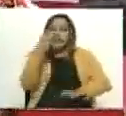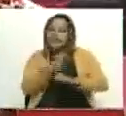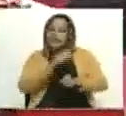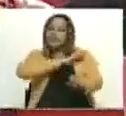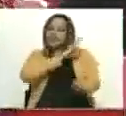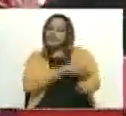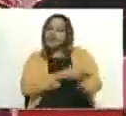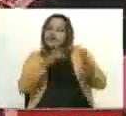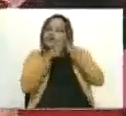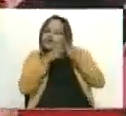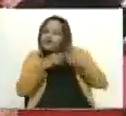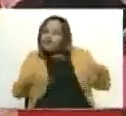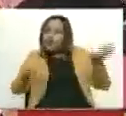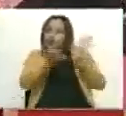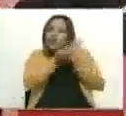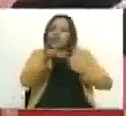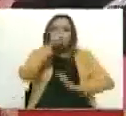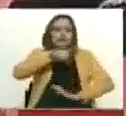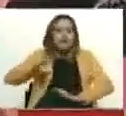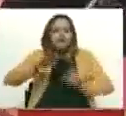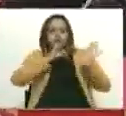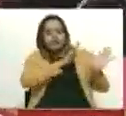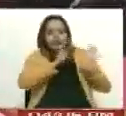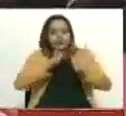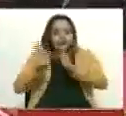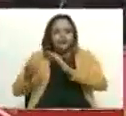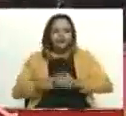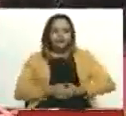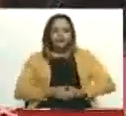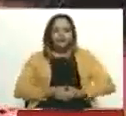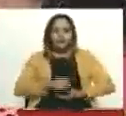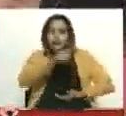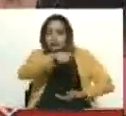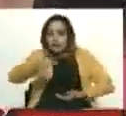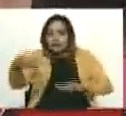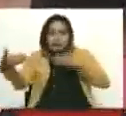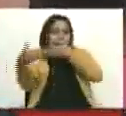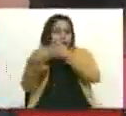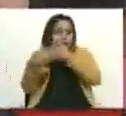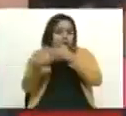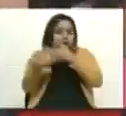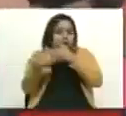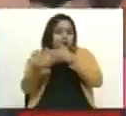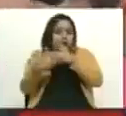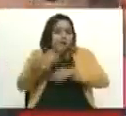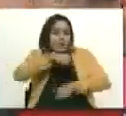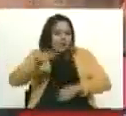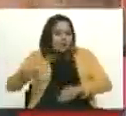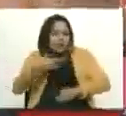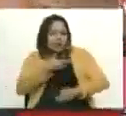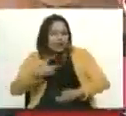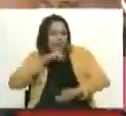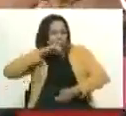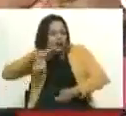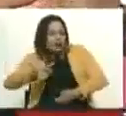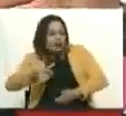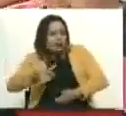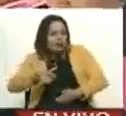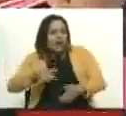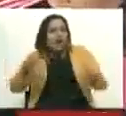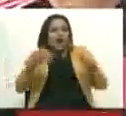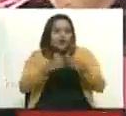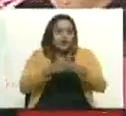fortalecer todas las leyes del poder popular y a nuestros adversarios y a nuestros enemigos y a los que están ahí en la extrema derecha